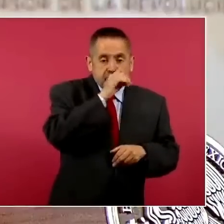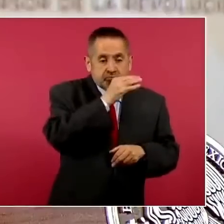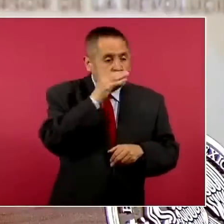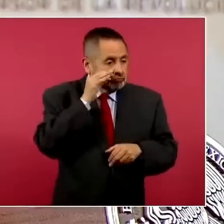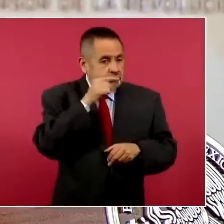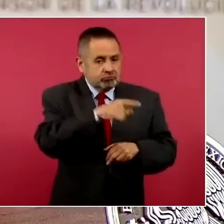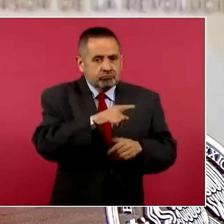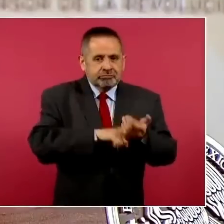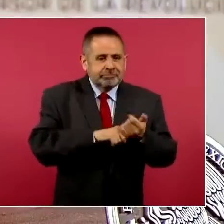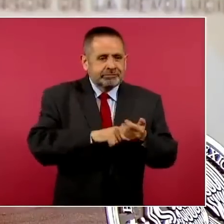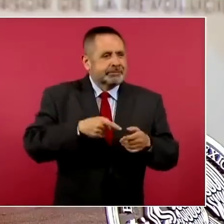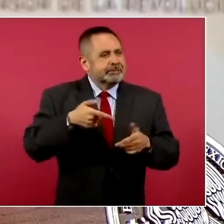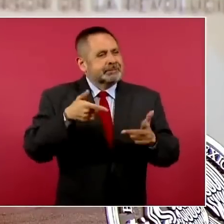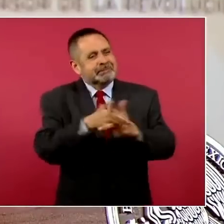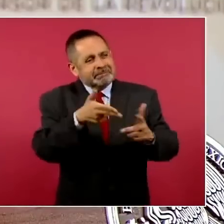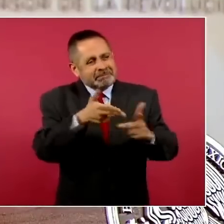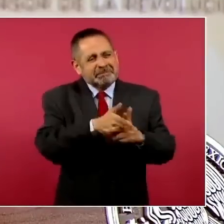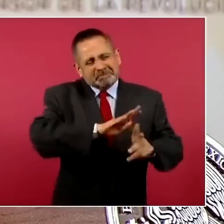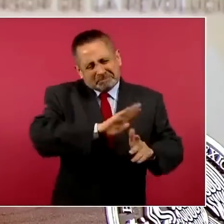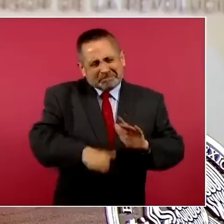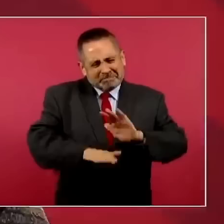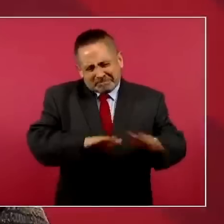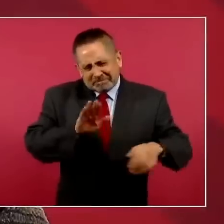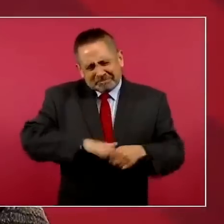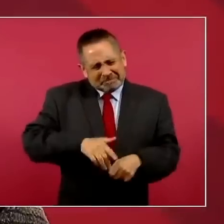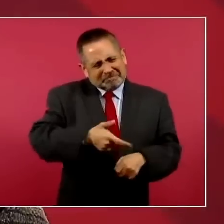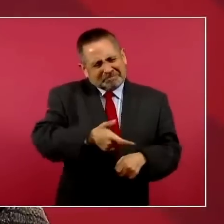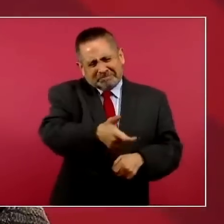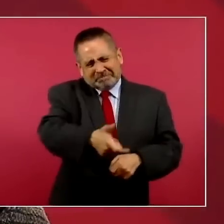sobre estas atrocidades.